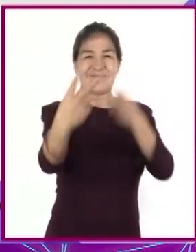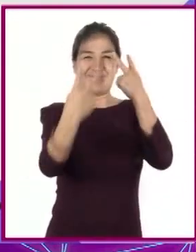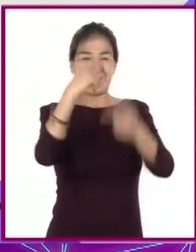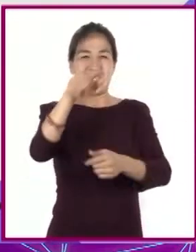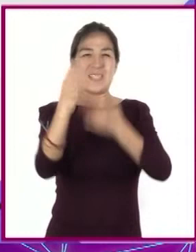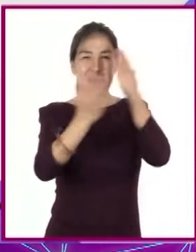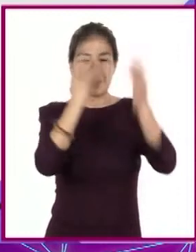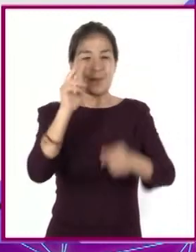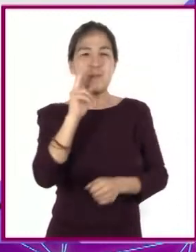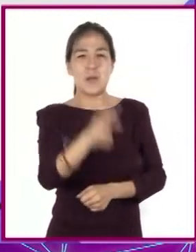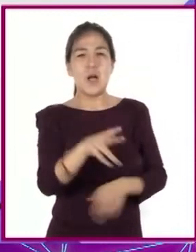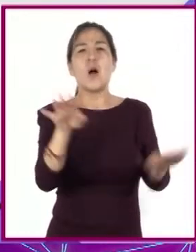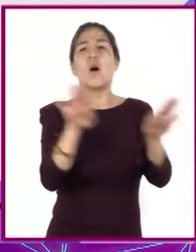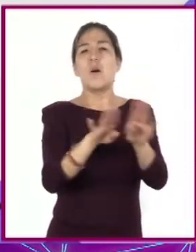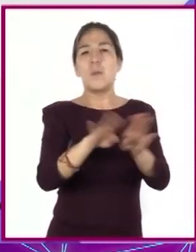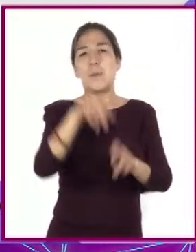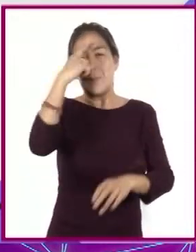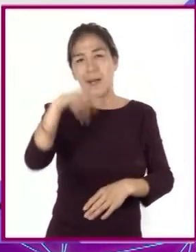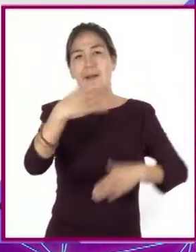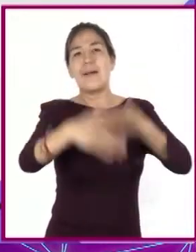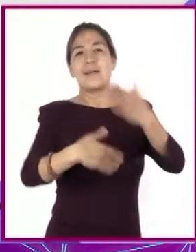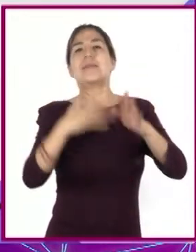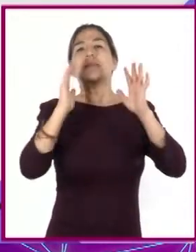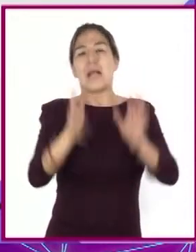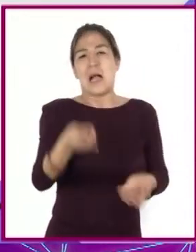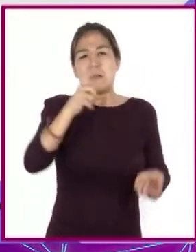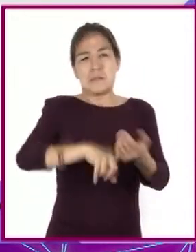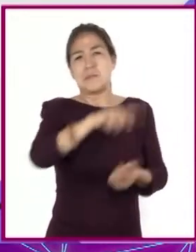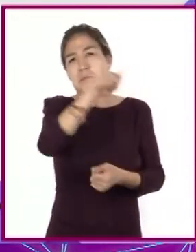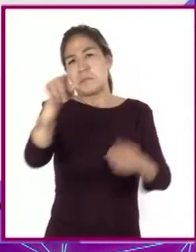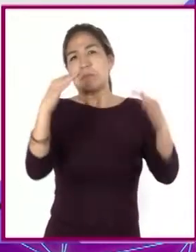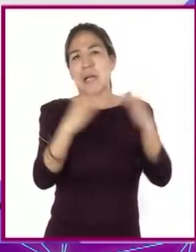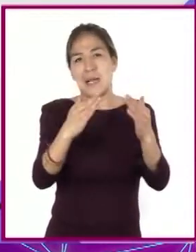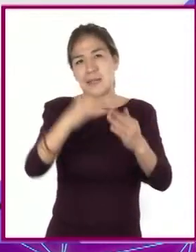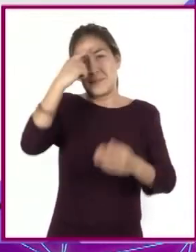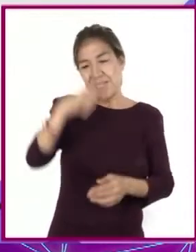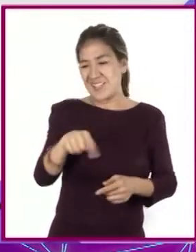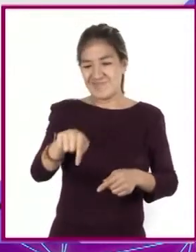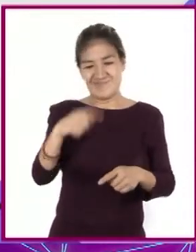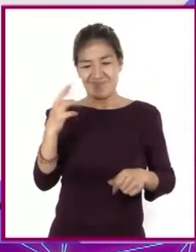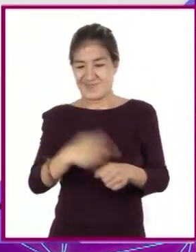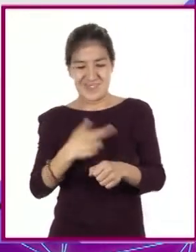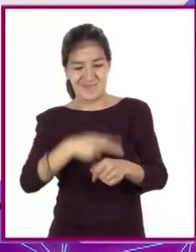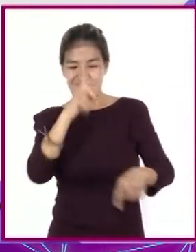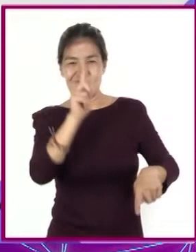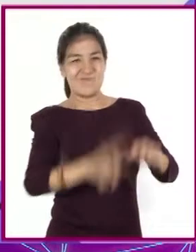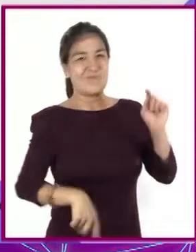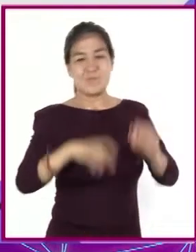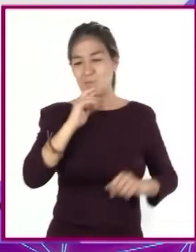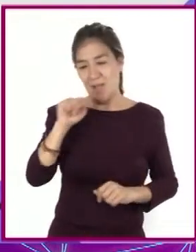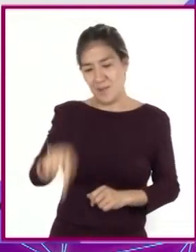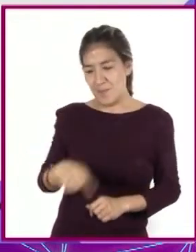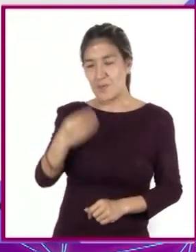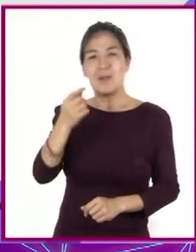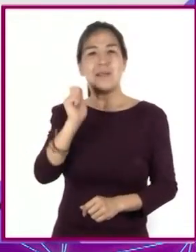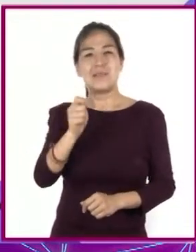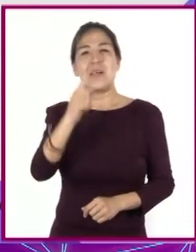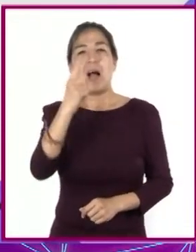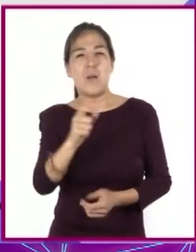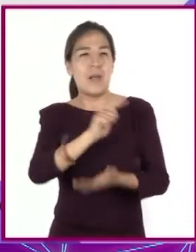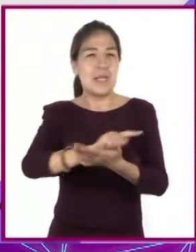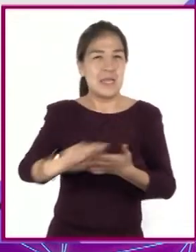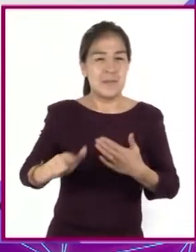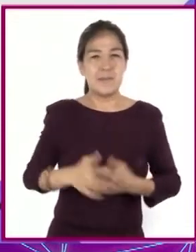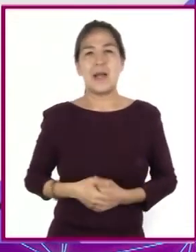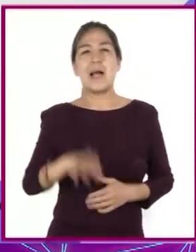podrán empezar a implementar acciones en su domicilio para poder ayudar inclusive a sus familiares. Si alguno detecta, por